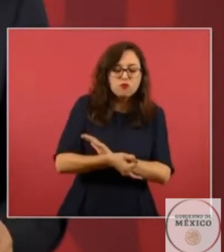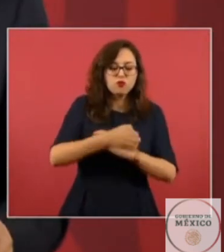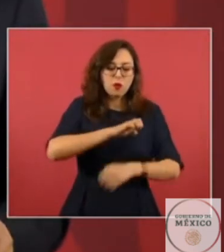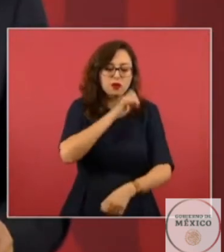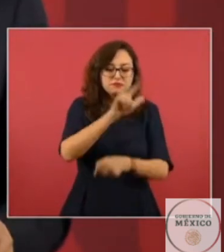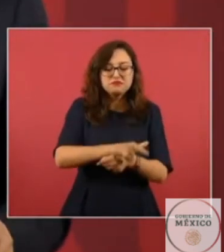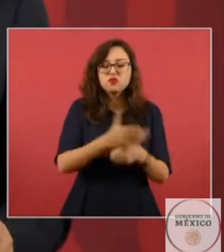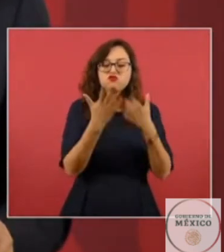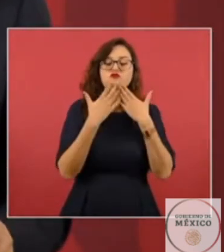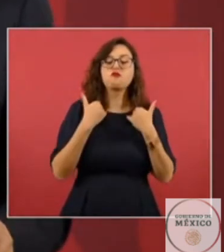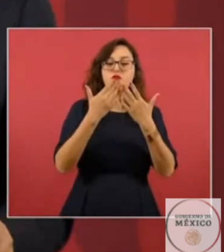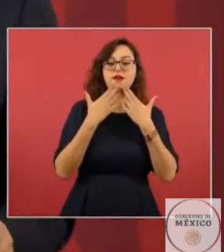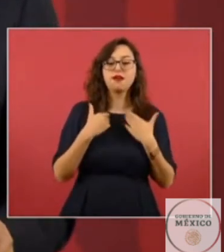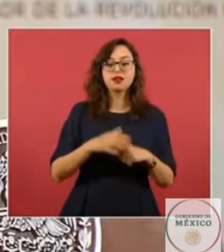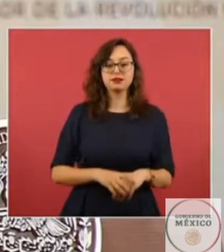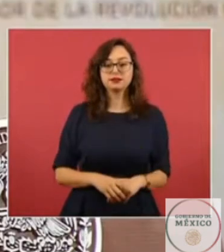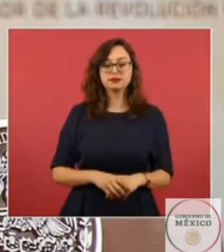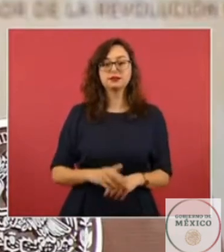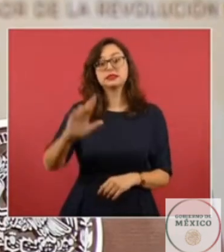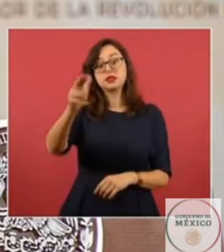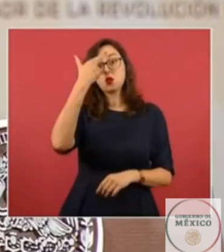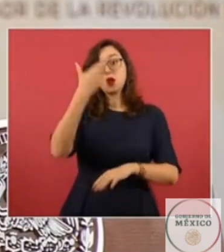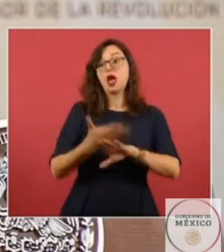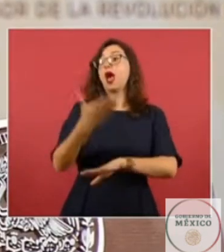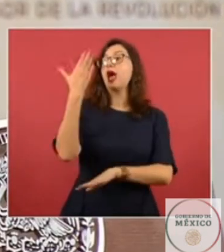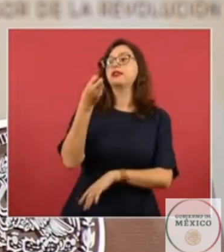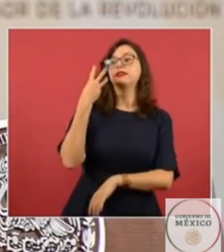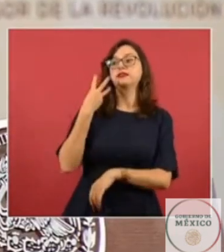cuando llegué al gobierno fue